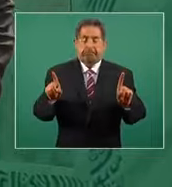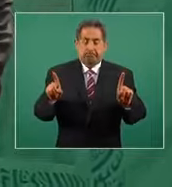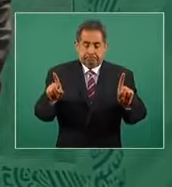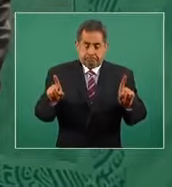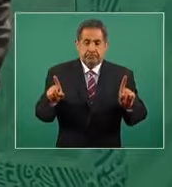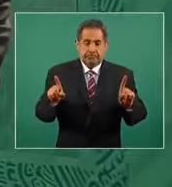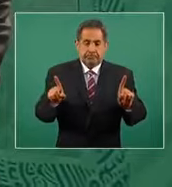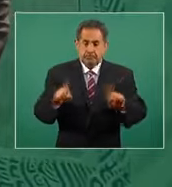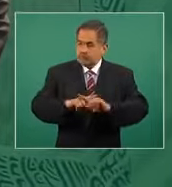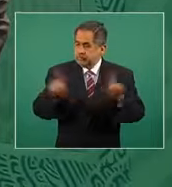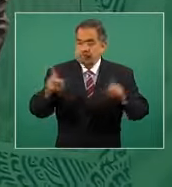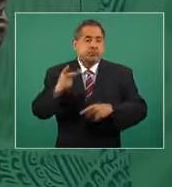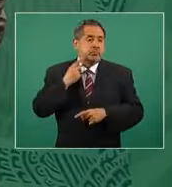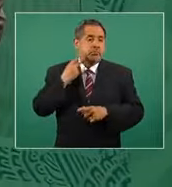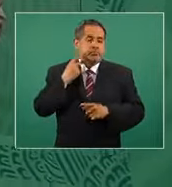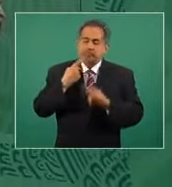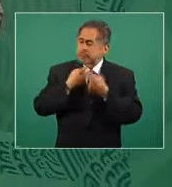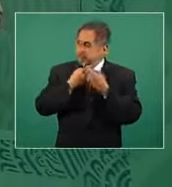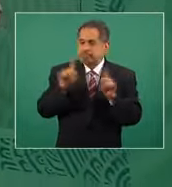Es otra política.